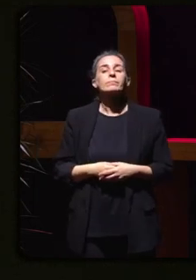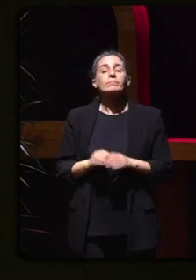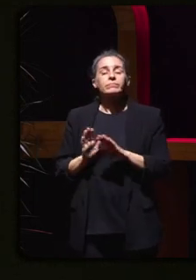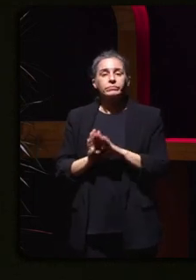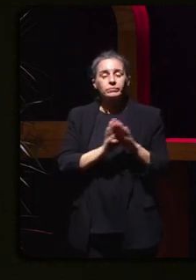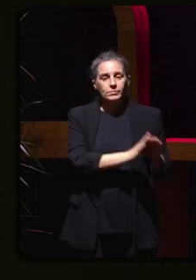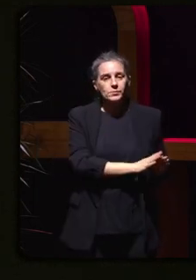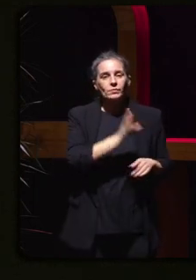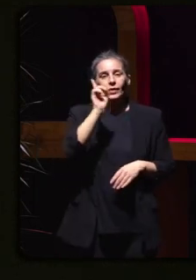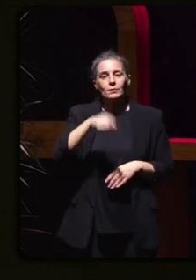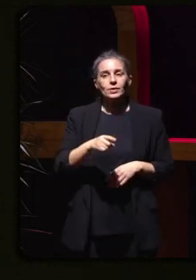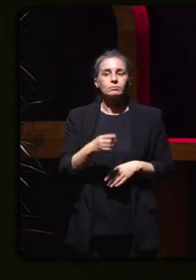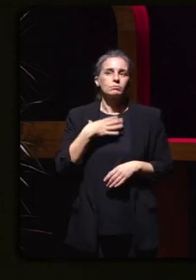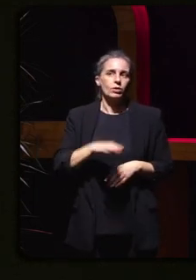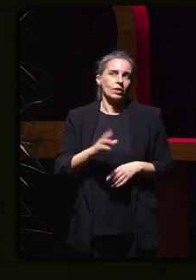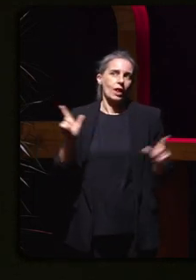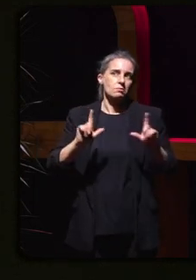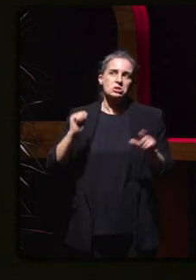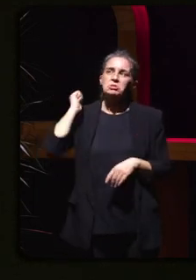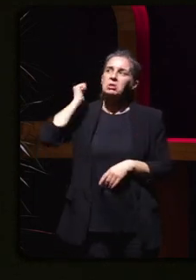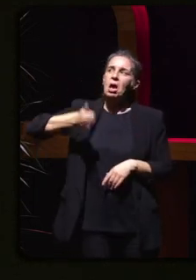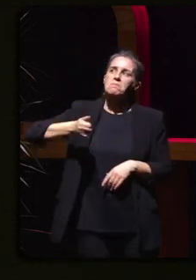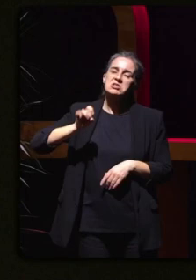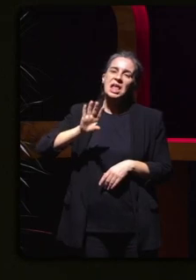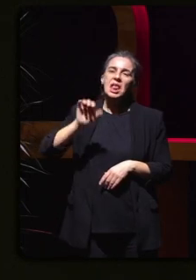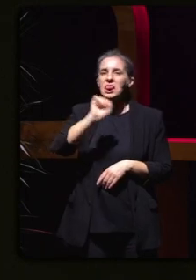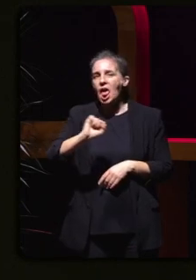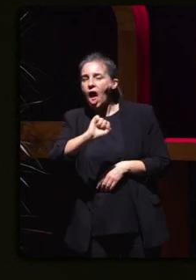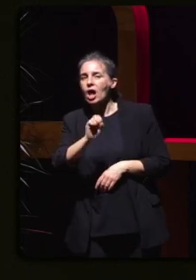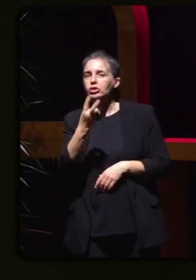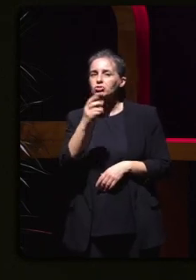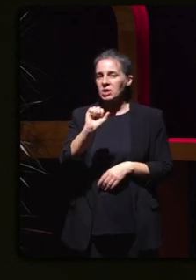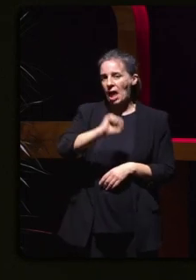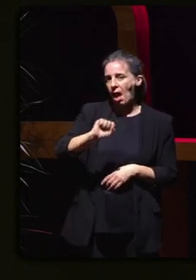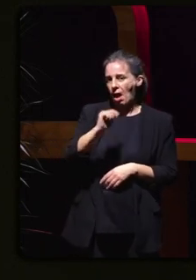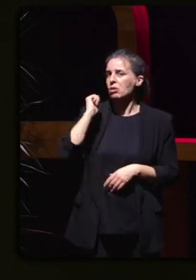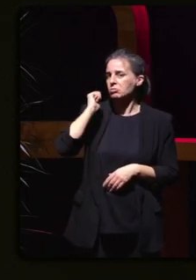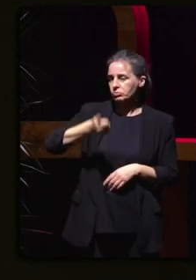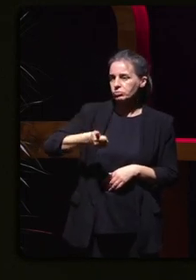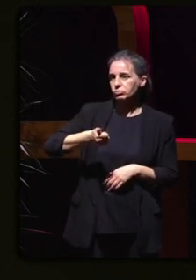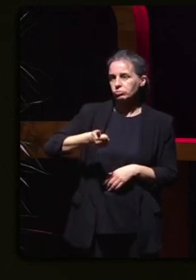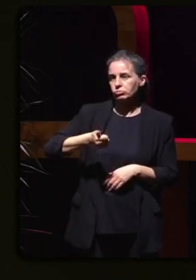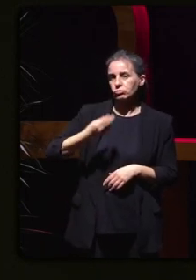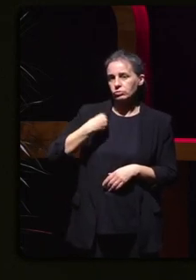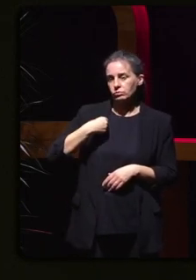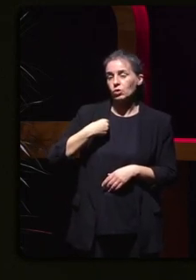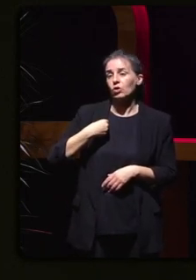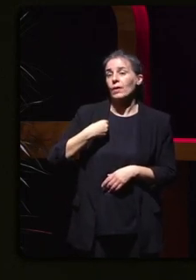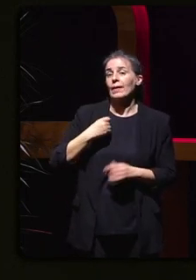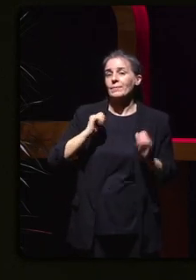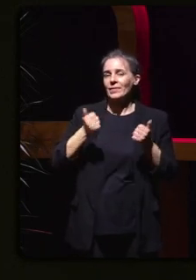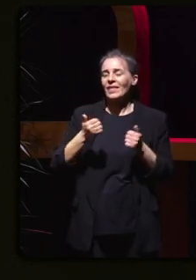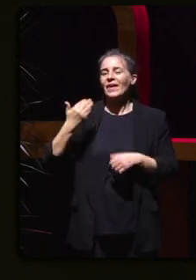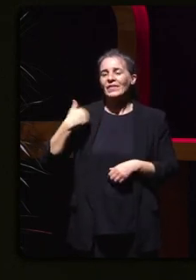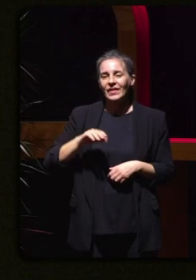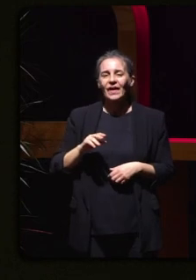A pesar de que la televisión lleva Ya pues eso 15 años tranquilamente 20 años podemos irnos al inicio de los soprano con esa